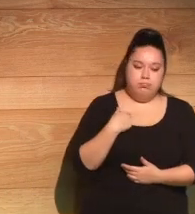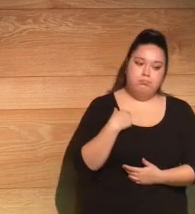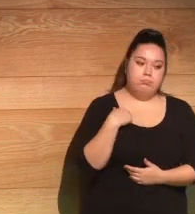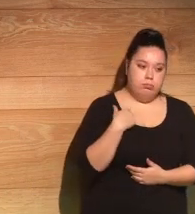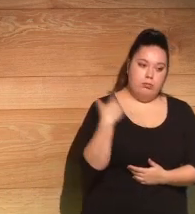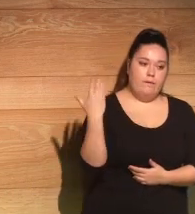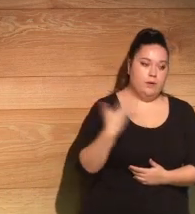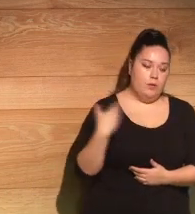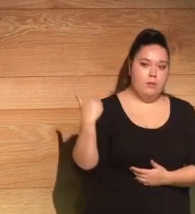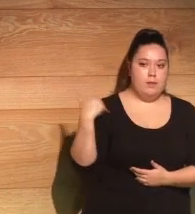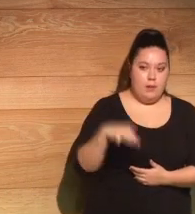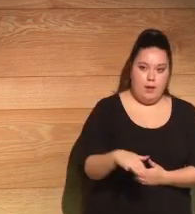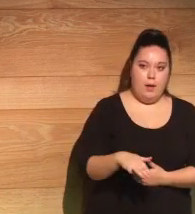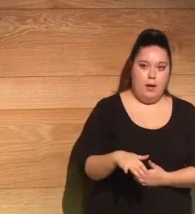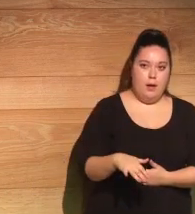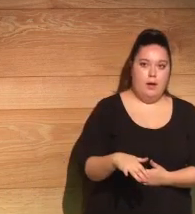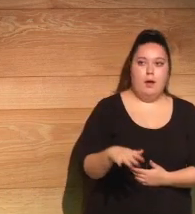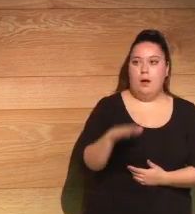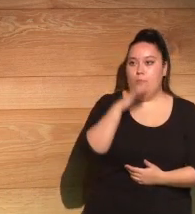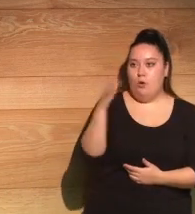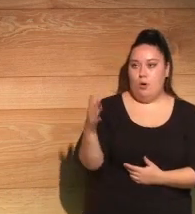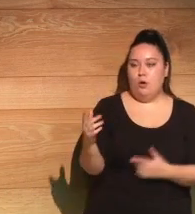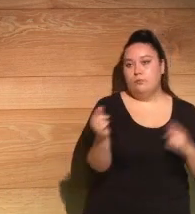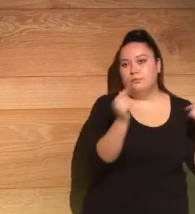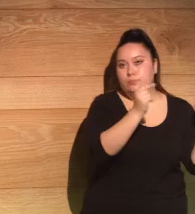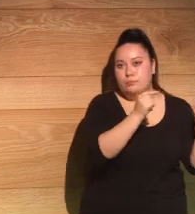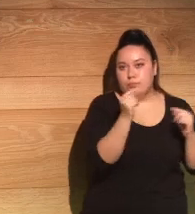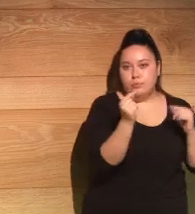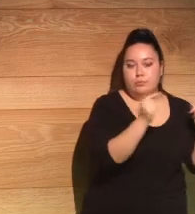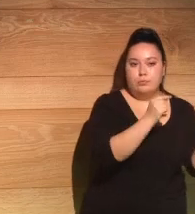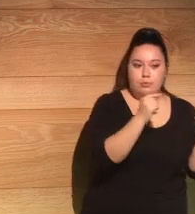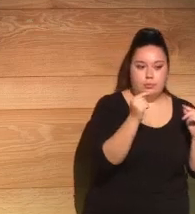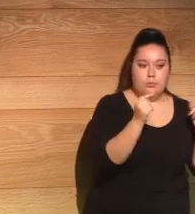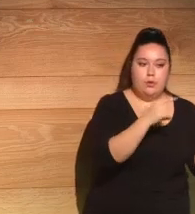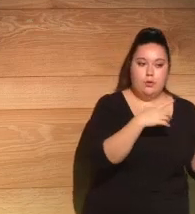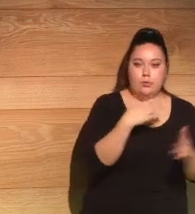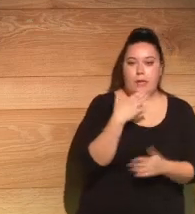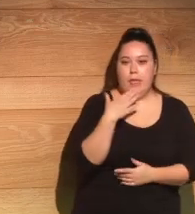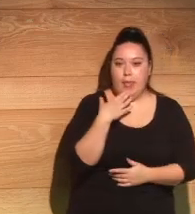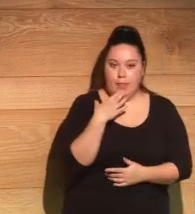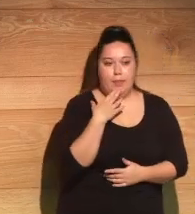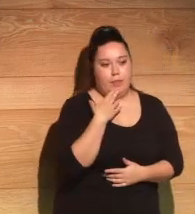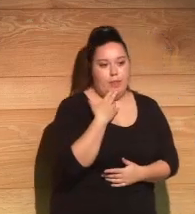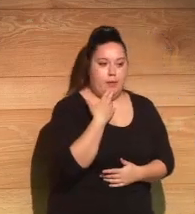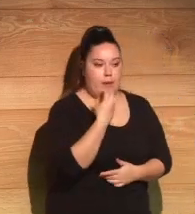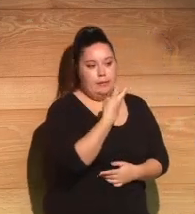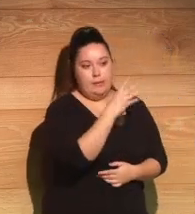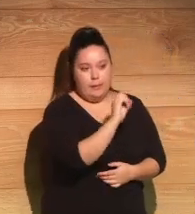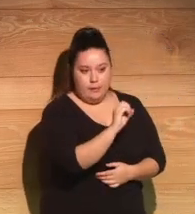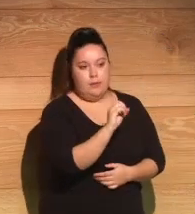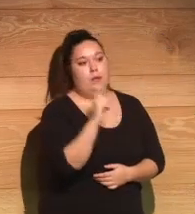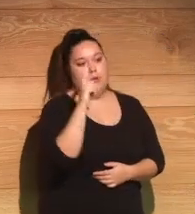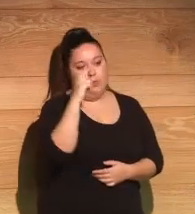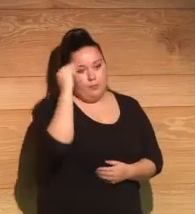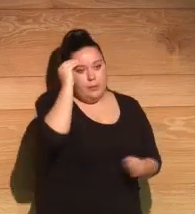magullado de varios años de muchas polémicas, cancelaciones, controversias, etcétera. Yo ya entraba en una edad provecta de 30 años y